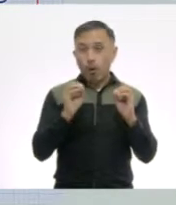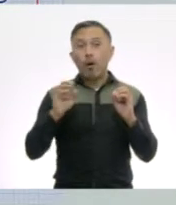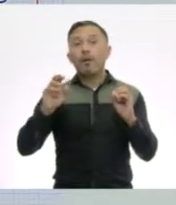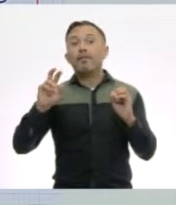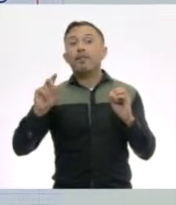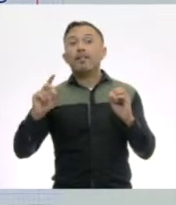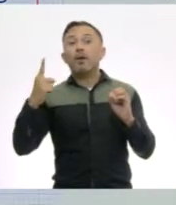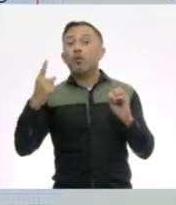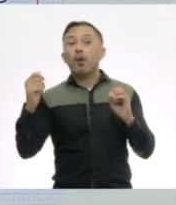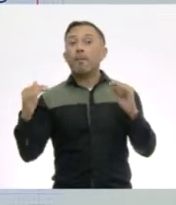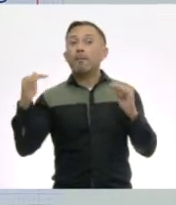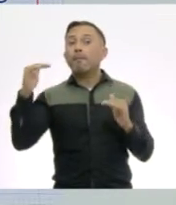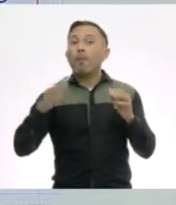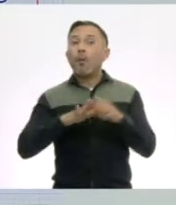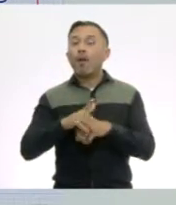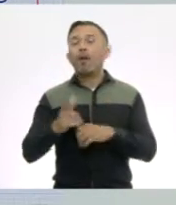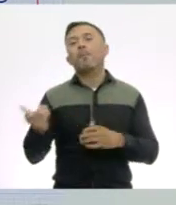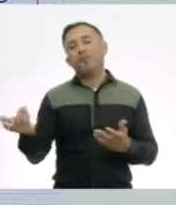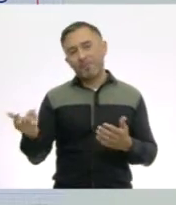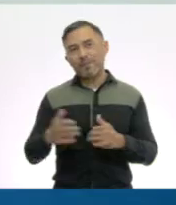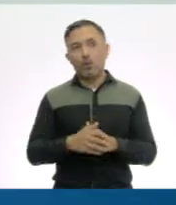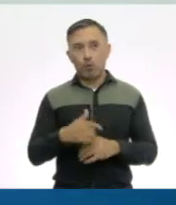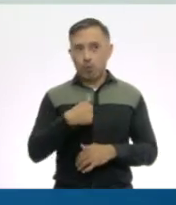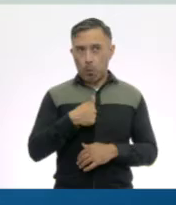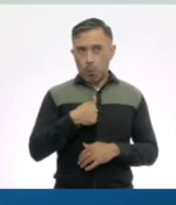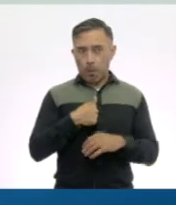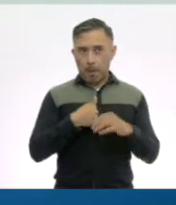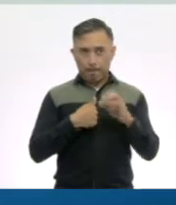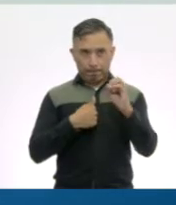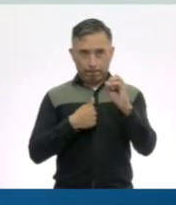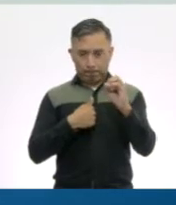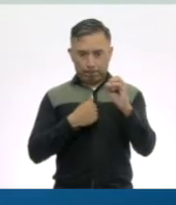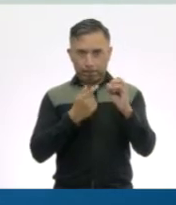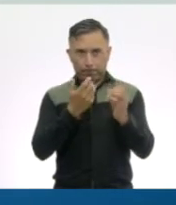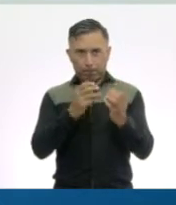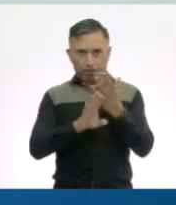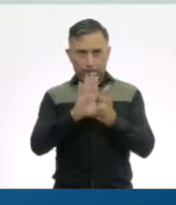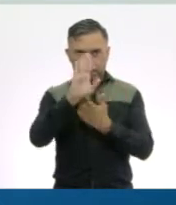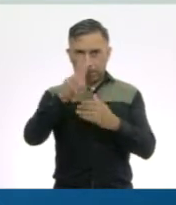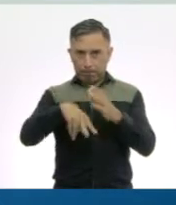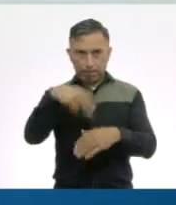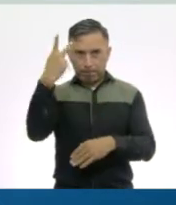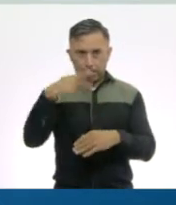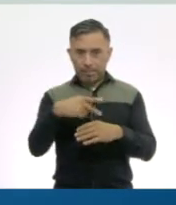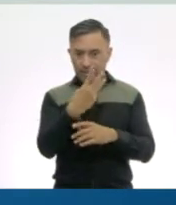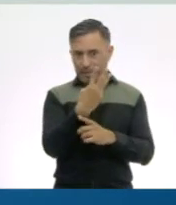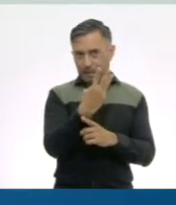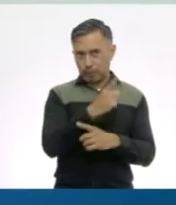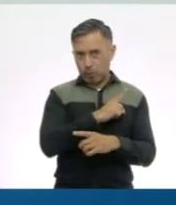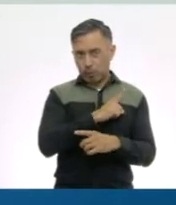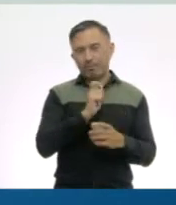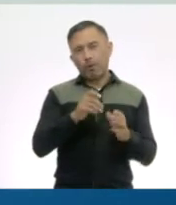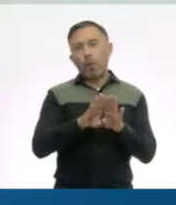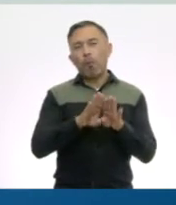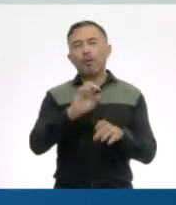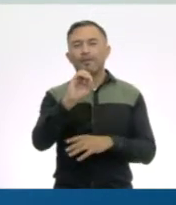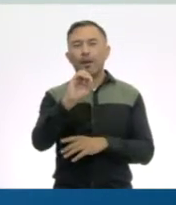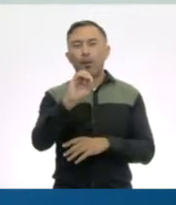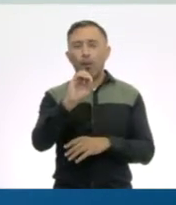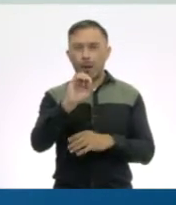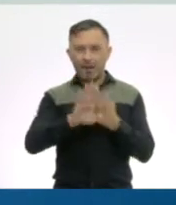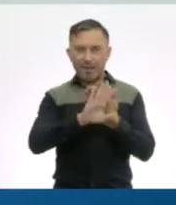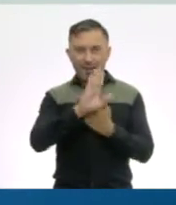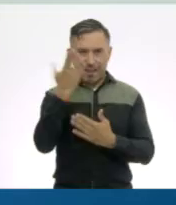centésimos. Así es. Recuerden que yo no tengo centésimos. O sea, al no tener centésimos, tendría yo 30 centésimos, que eso también lo vimos en la